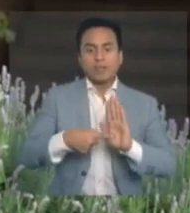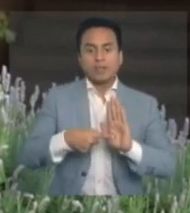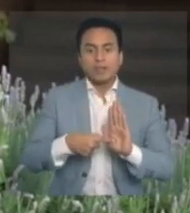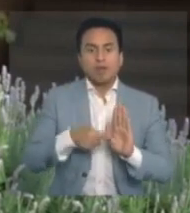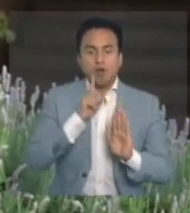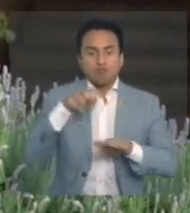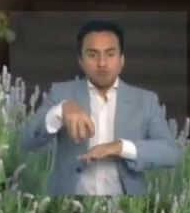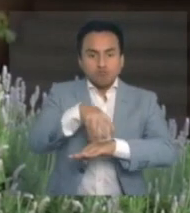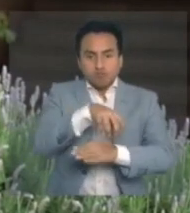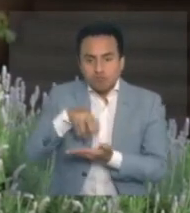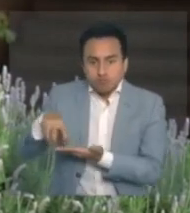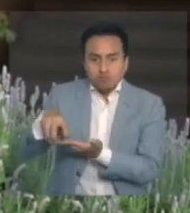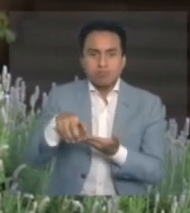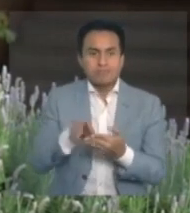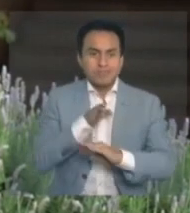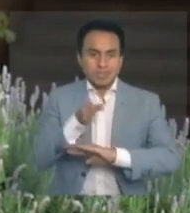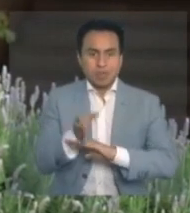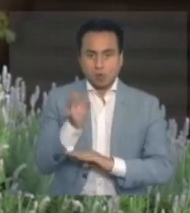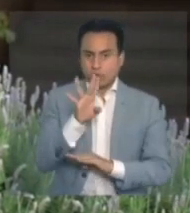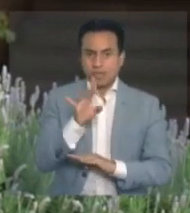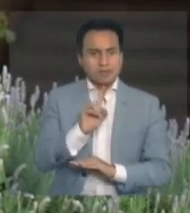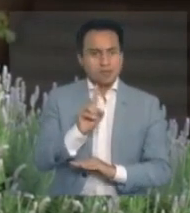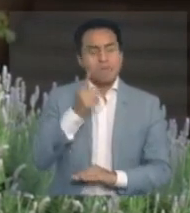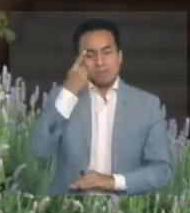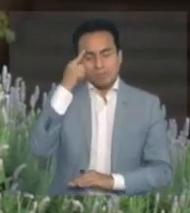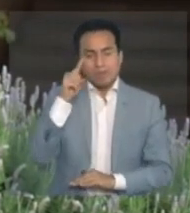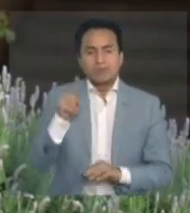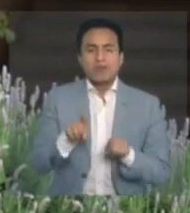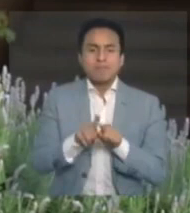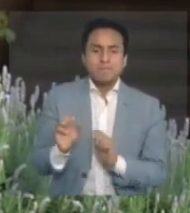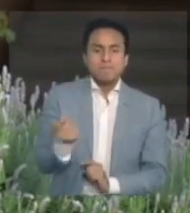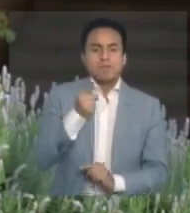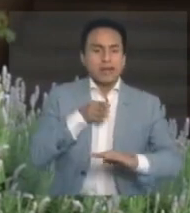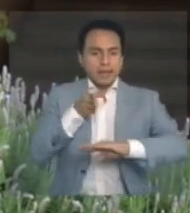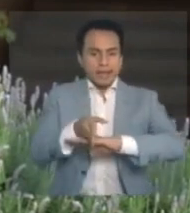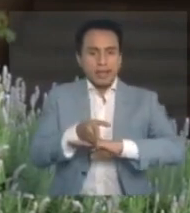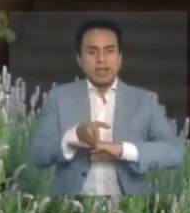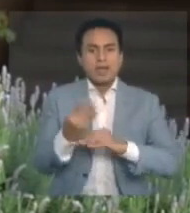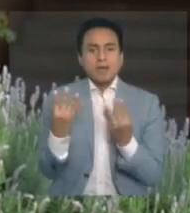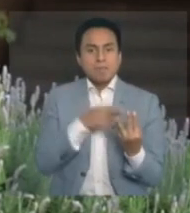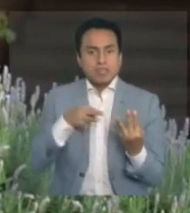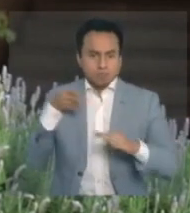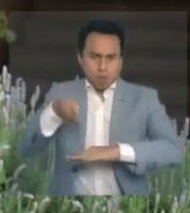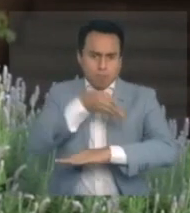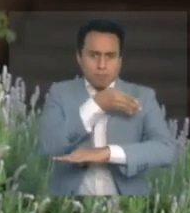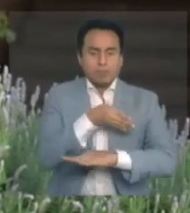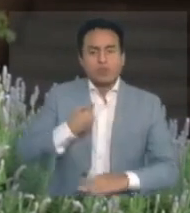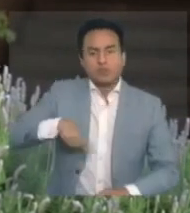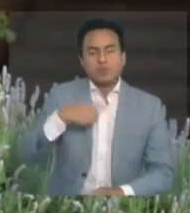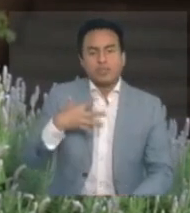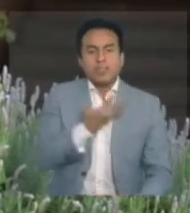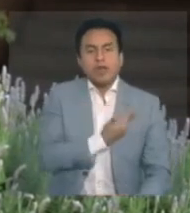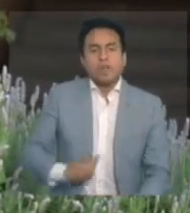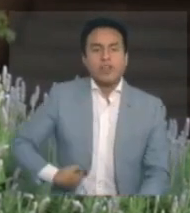los territorios en estas visitas. No van a ser las únicas, obviamente, pero como primera gira nacional de los ministros y ministras, es muy importante para nosotros como